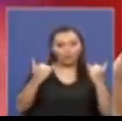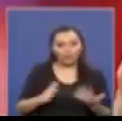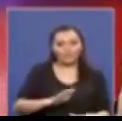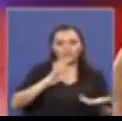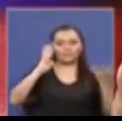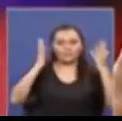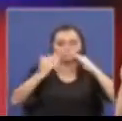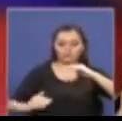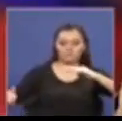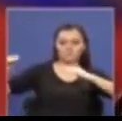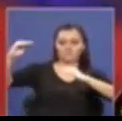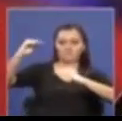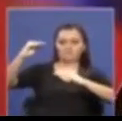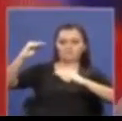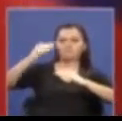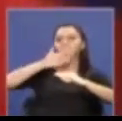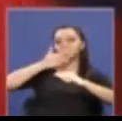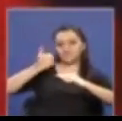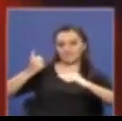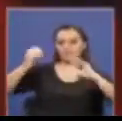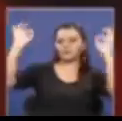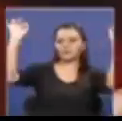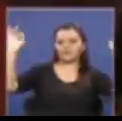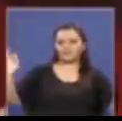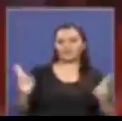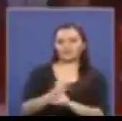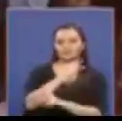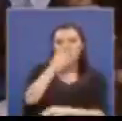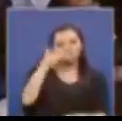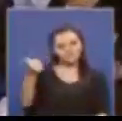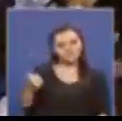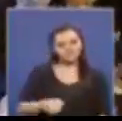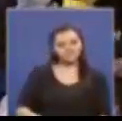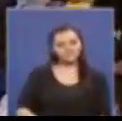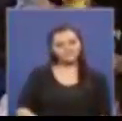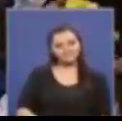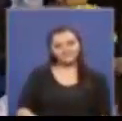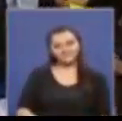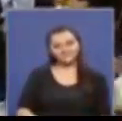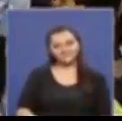los mejores del continente en eficiencia energética.